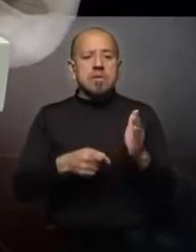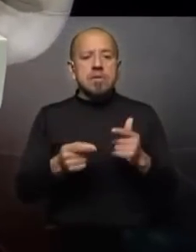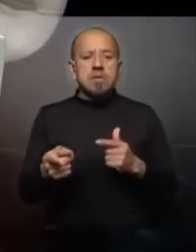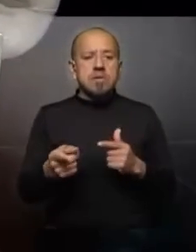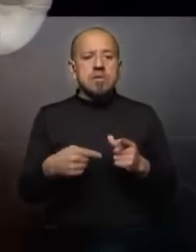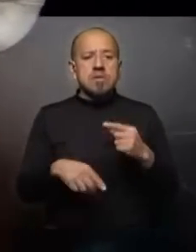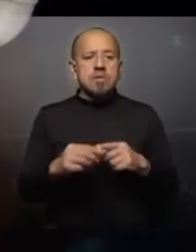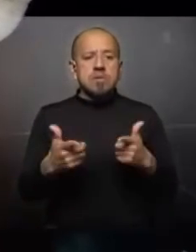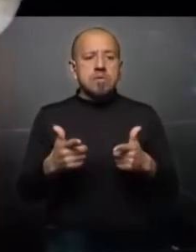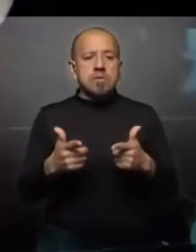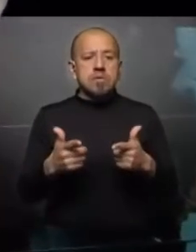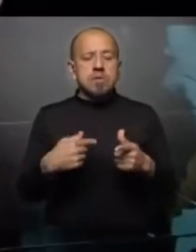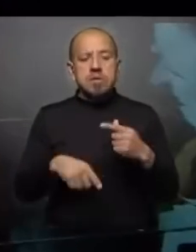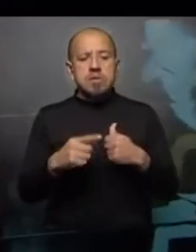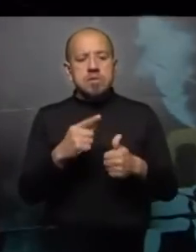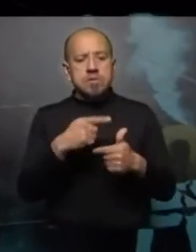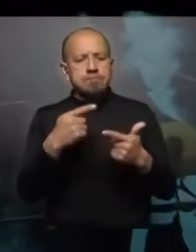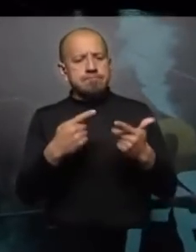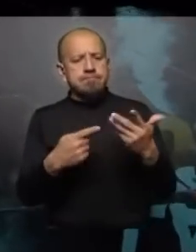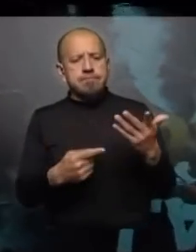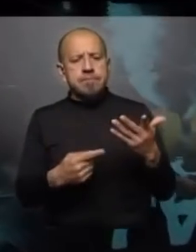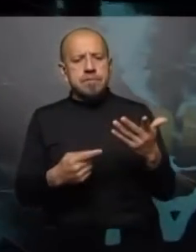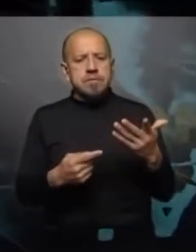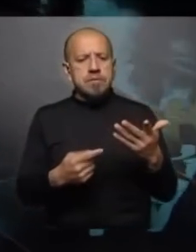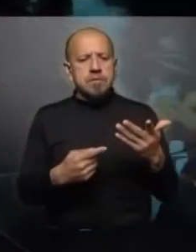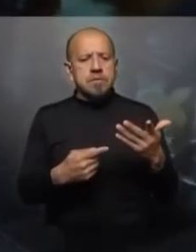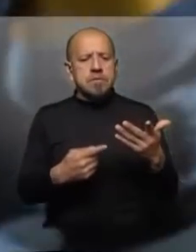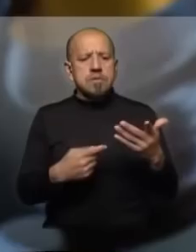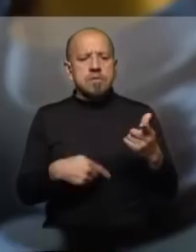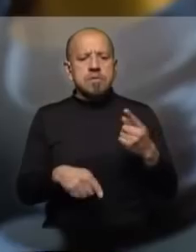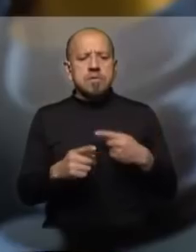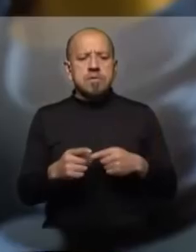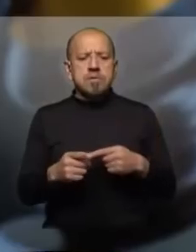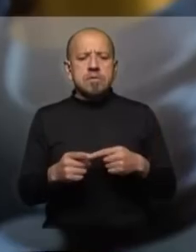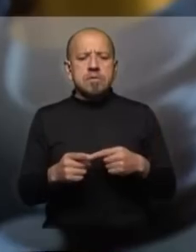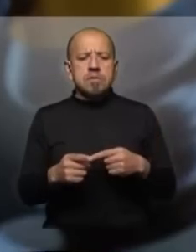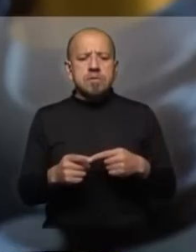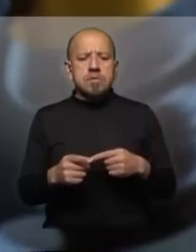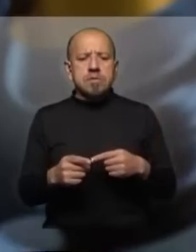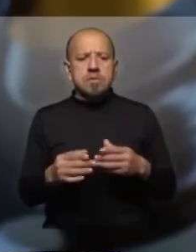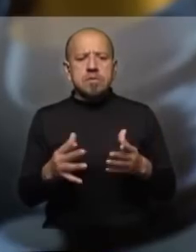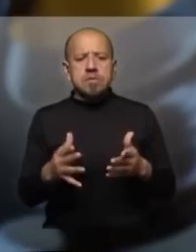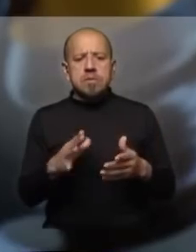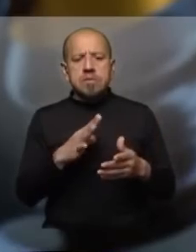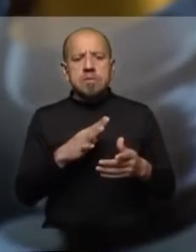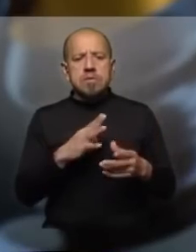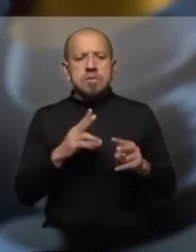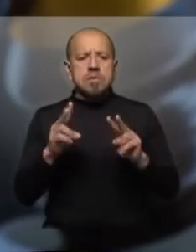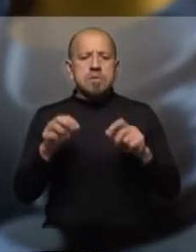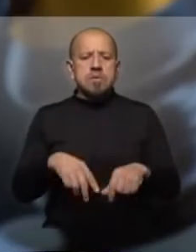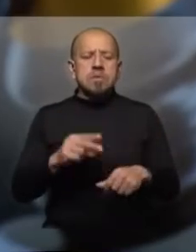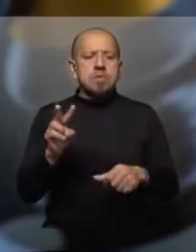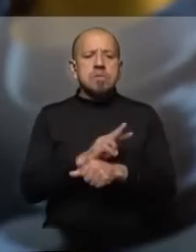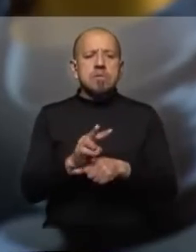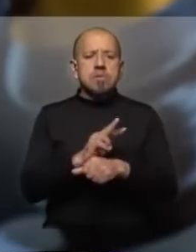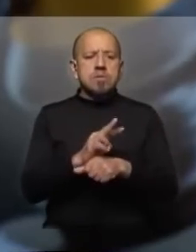donde no hay trazabilidad digo un montón de problemas de perforaciones en materia de seguridad